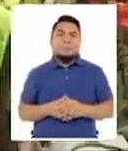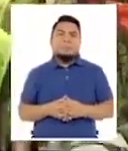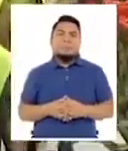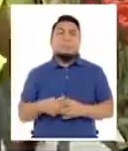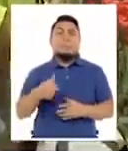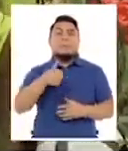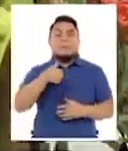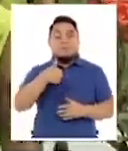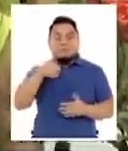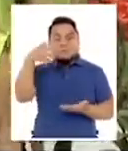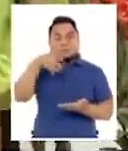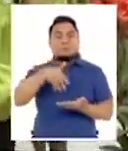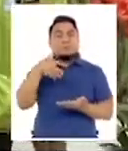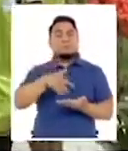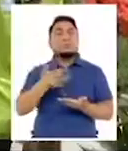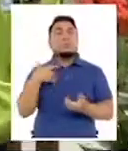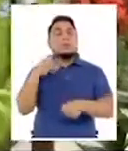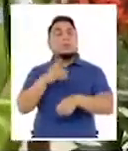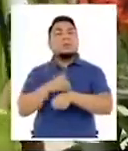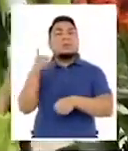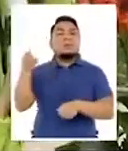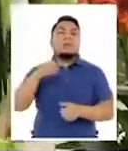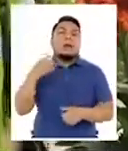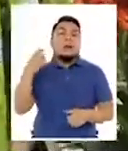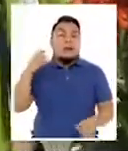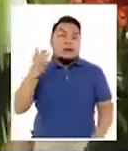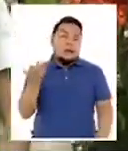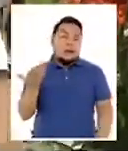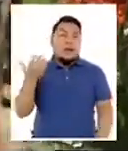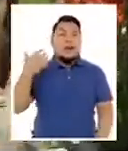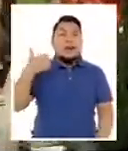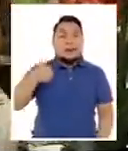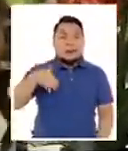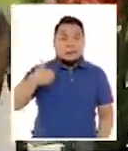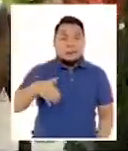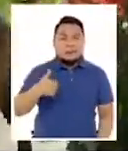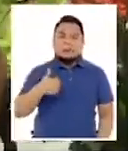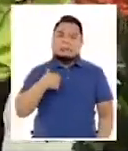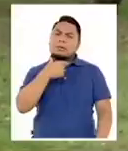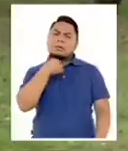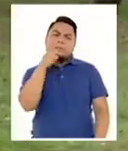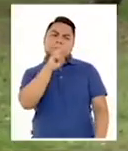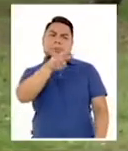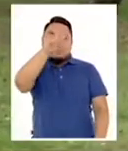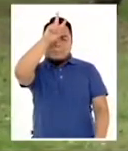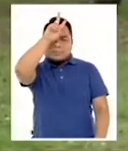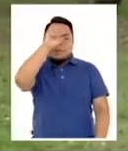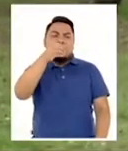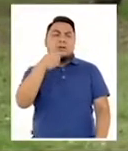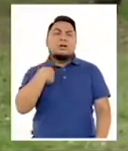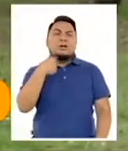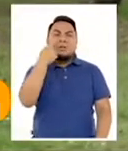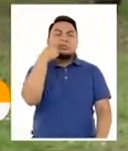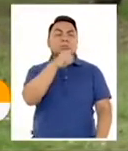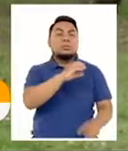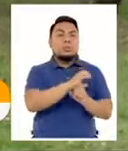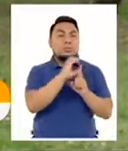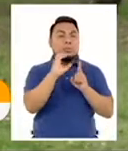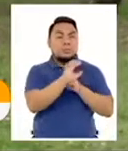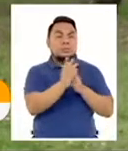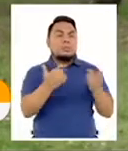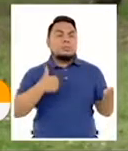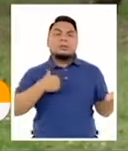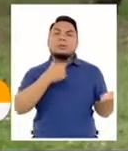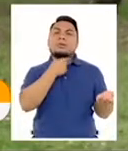Yo estudio medicina en San Juan, Argentina, y a mí me interesó mucho Perú porque quería conocer la cultura, me